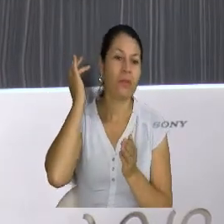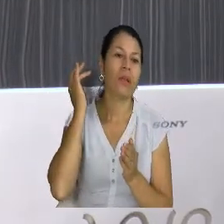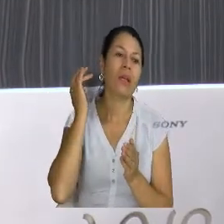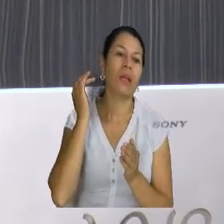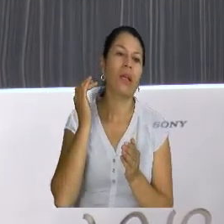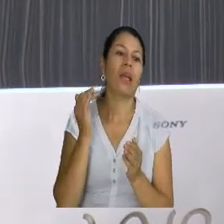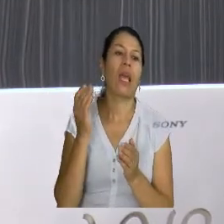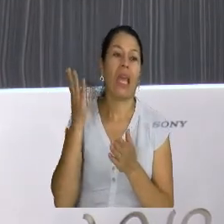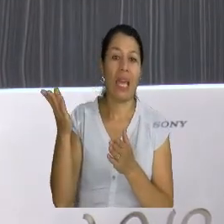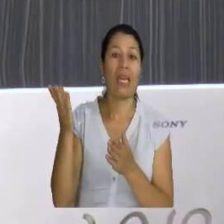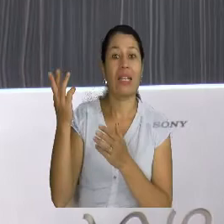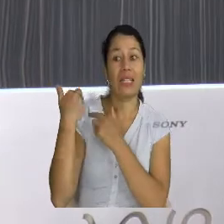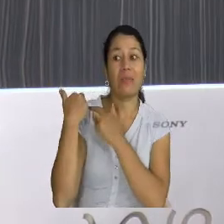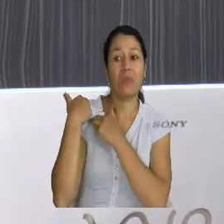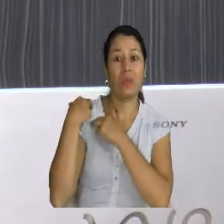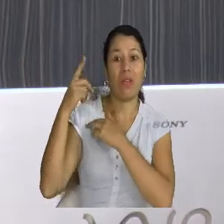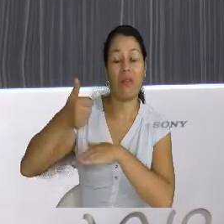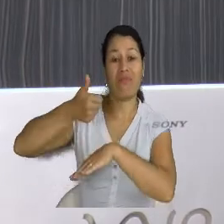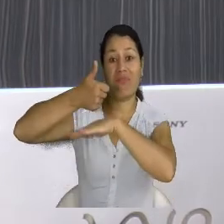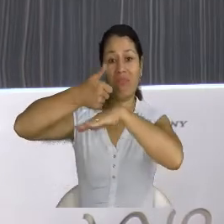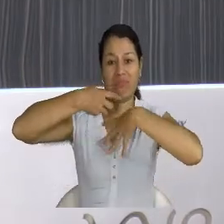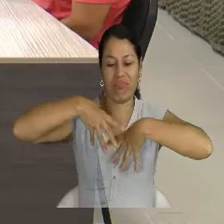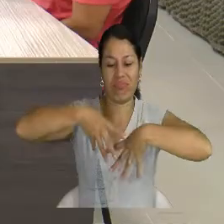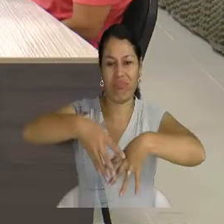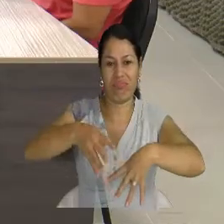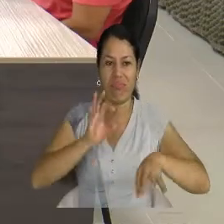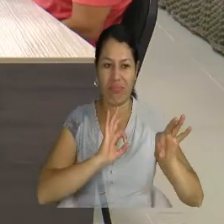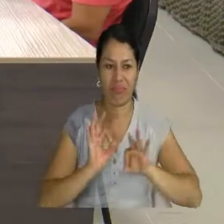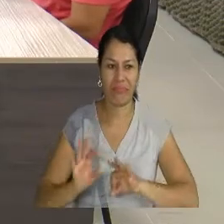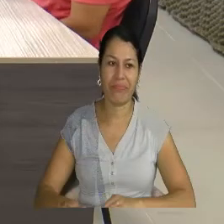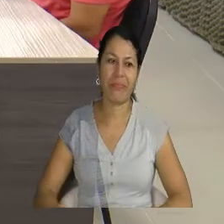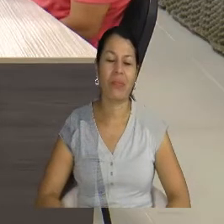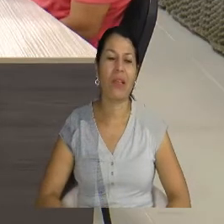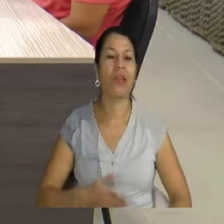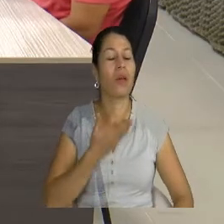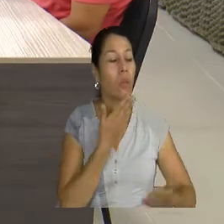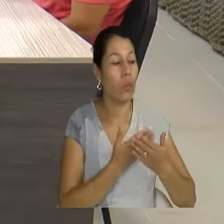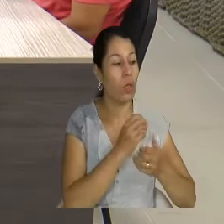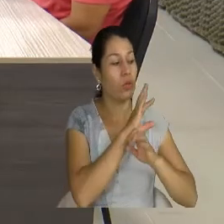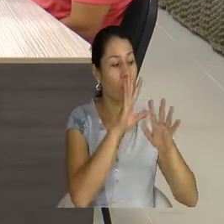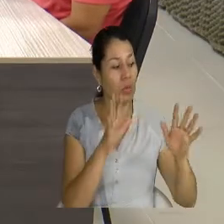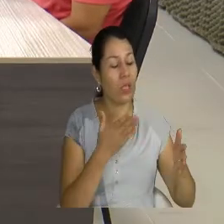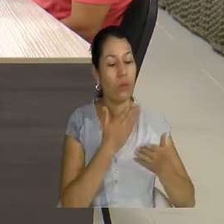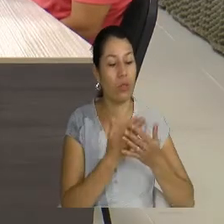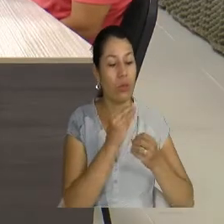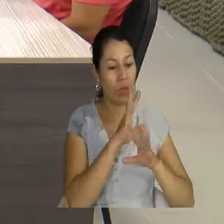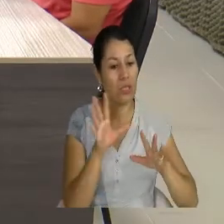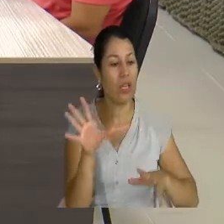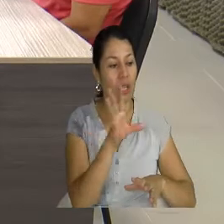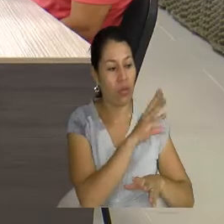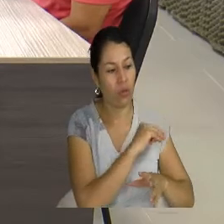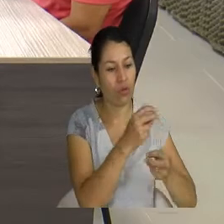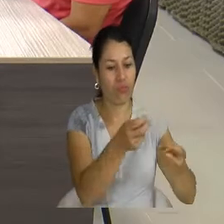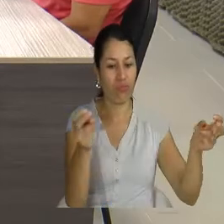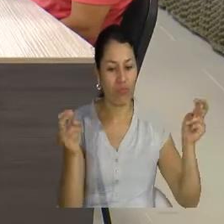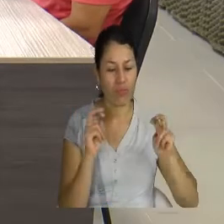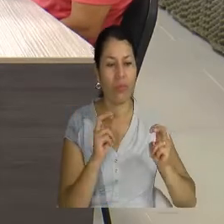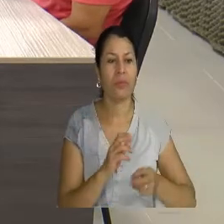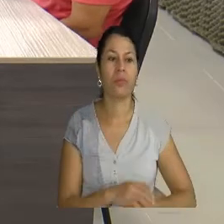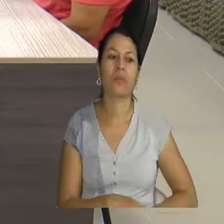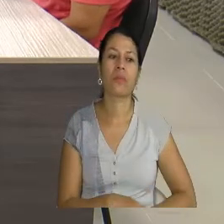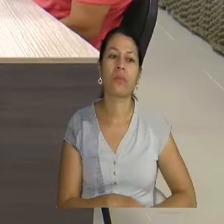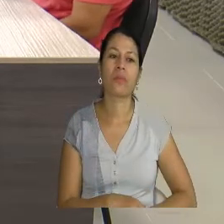del desfile. Buenos días, secretario, bienvenido. Buenos días a todos, buenos días a la mesa de trabajo y sí,